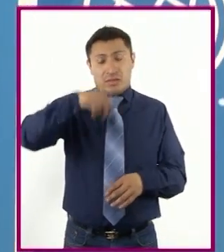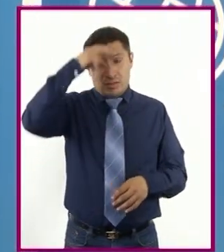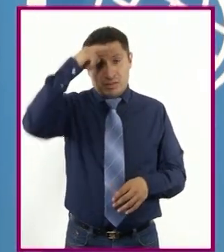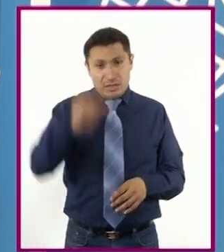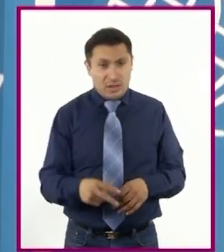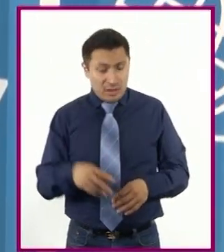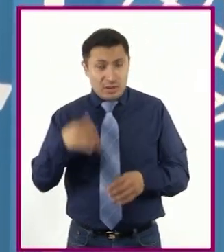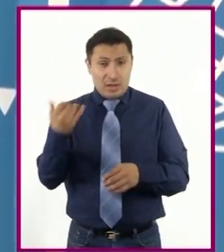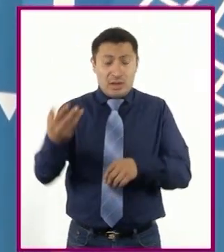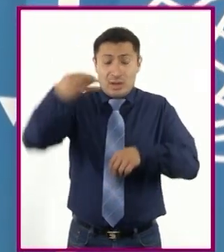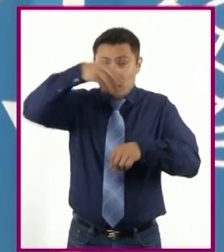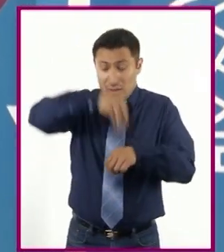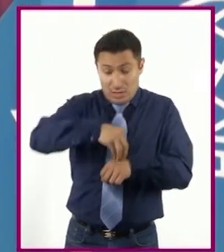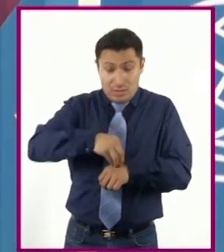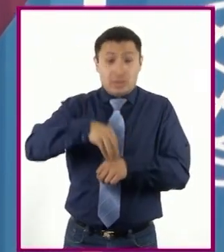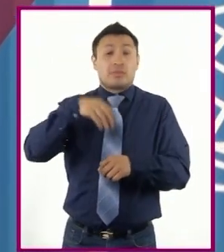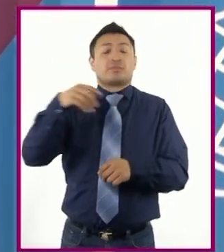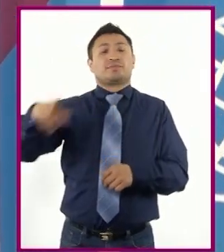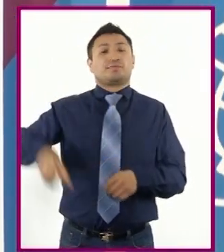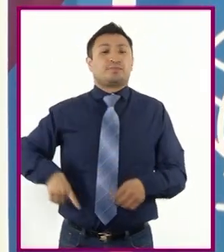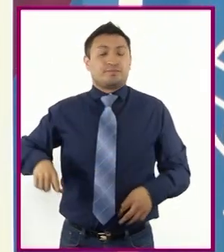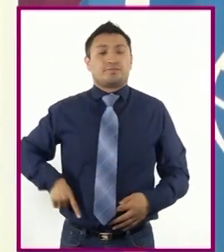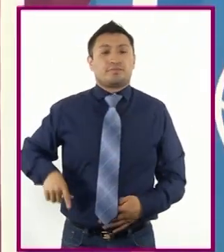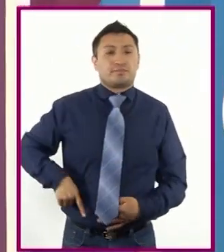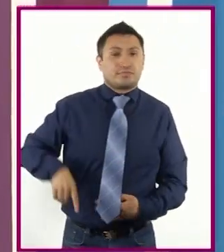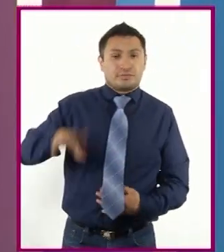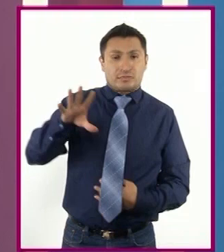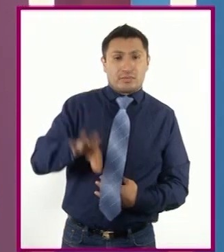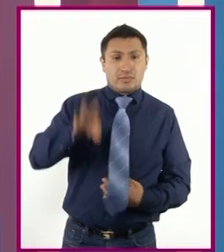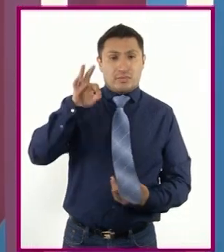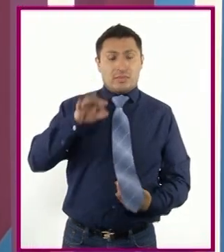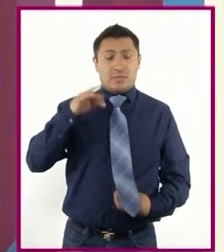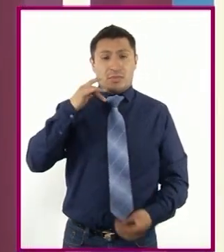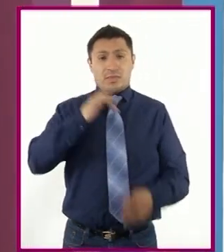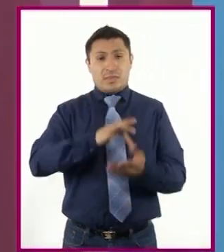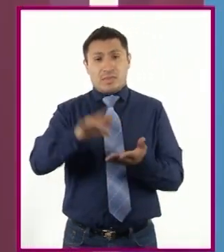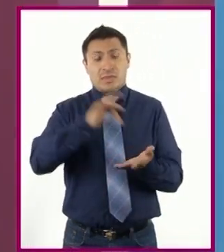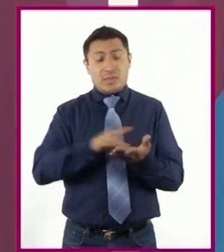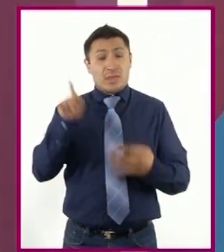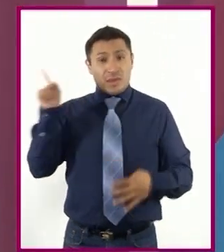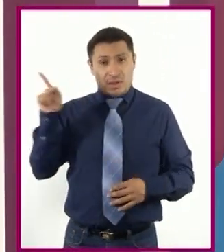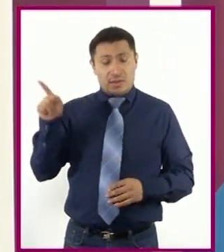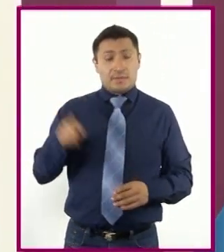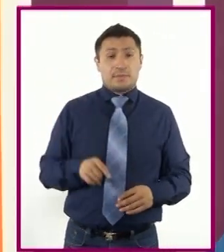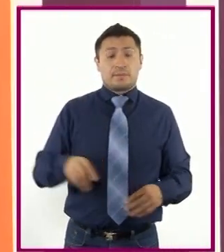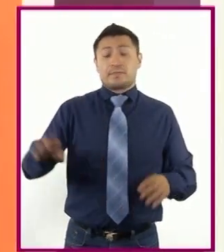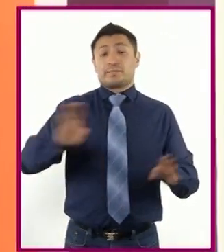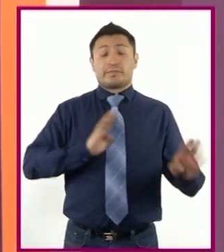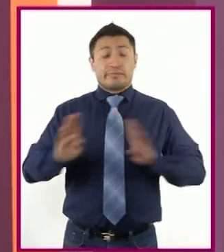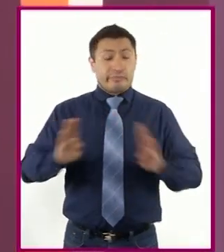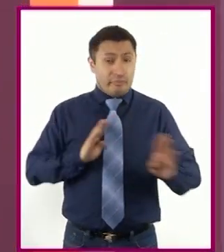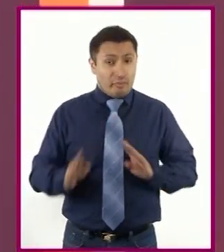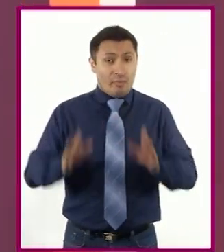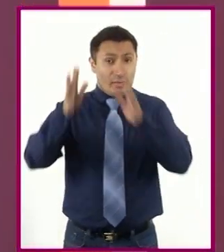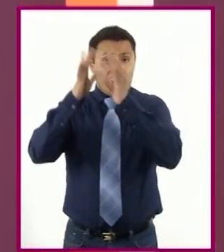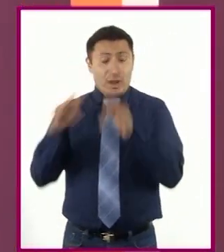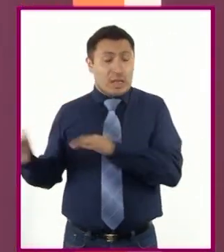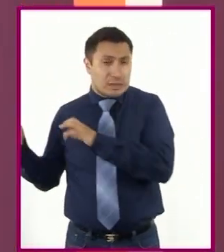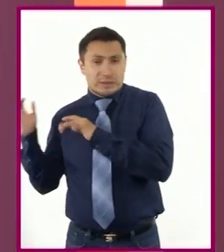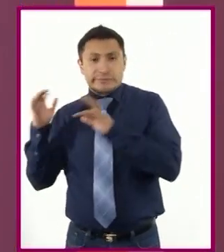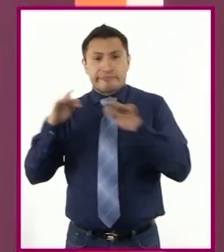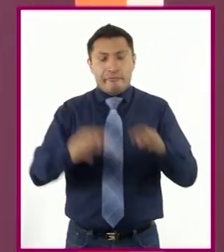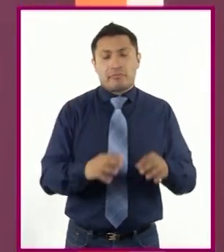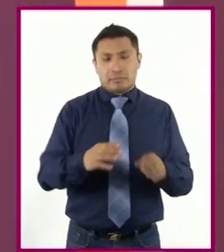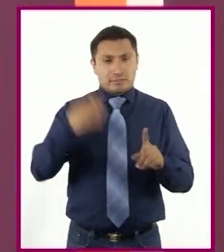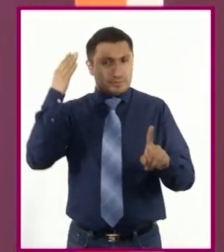México y poner en su lugar un gobernante elegido y apoyado por él. El ejército francés avanzó con